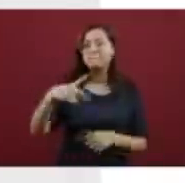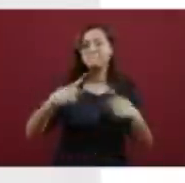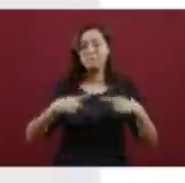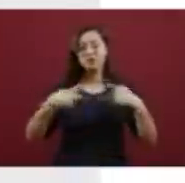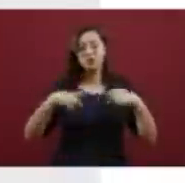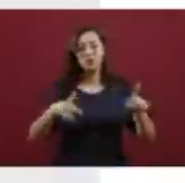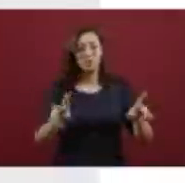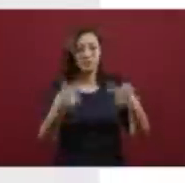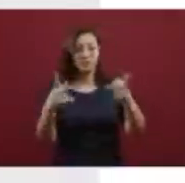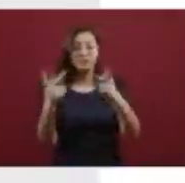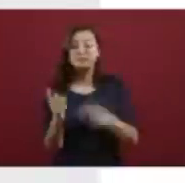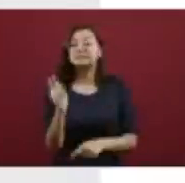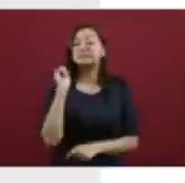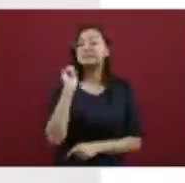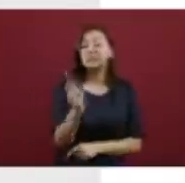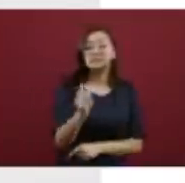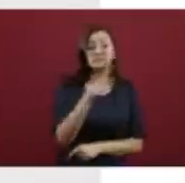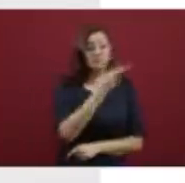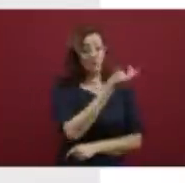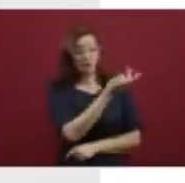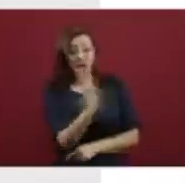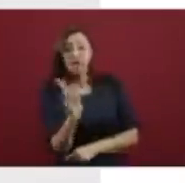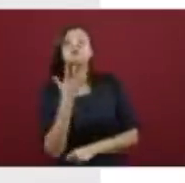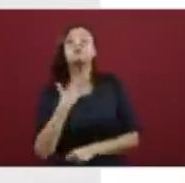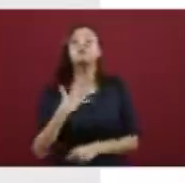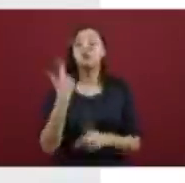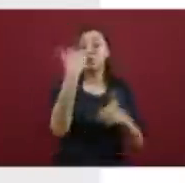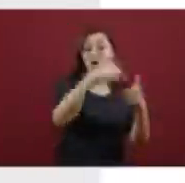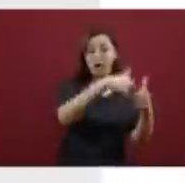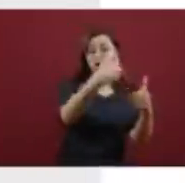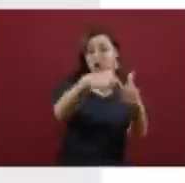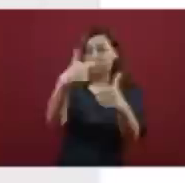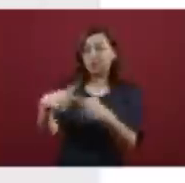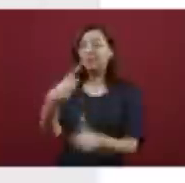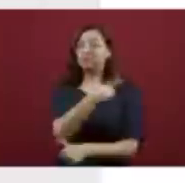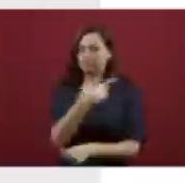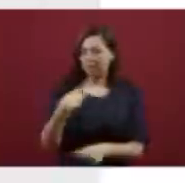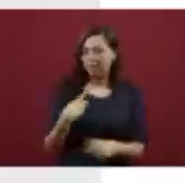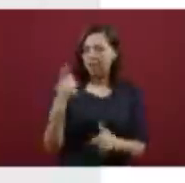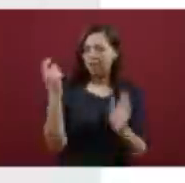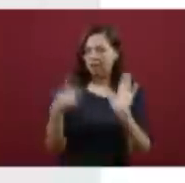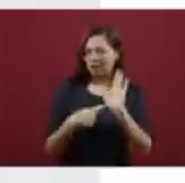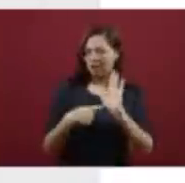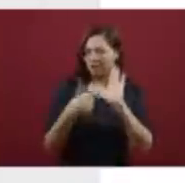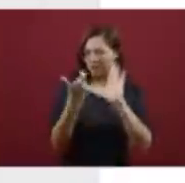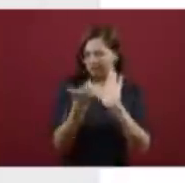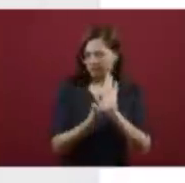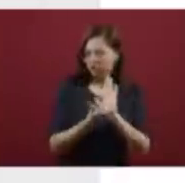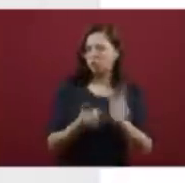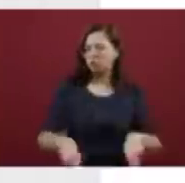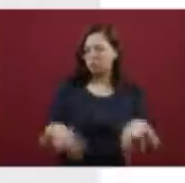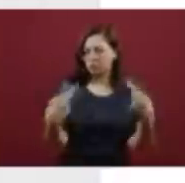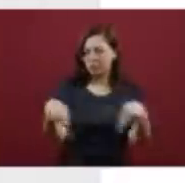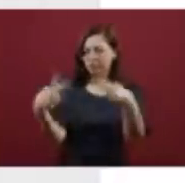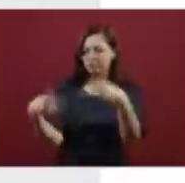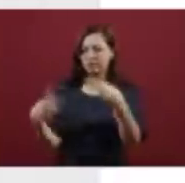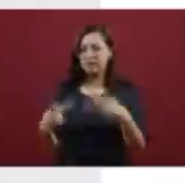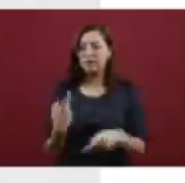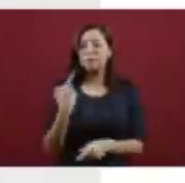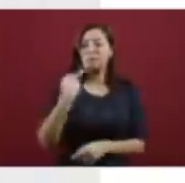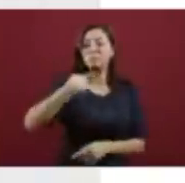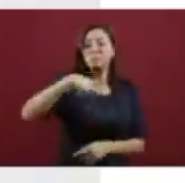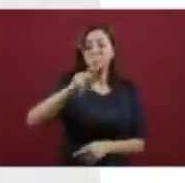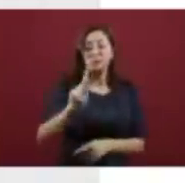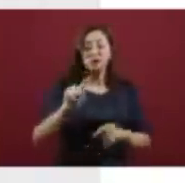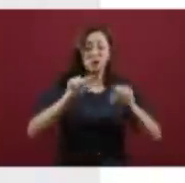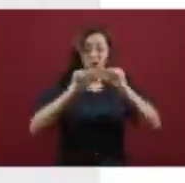supone que las estaciones de servicio deberían de guardar. Sin embargo, podemos observar en la línea verde, que